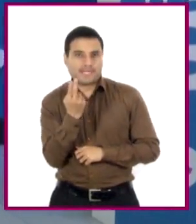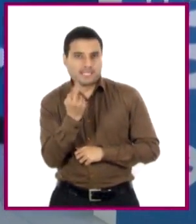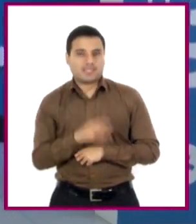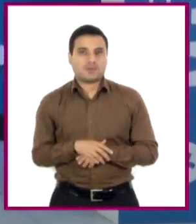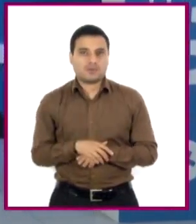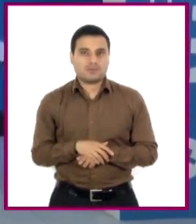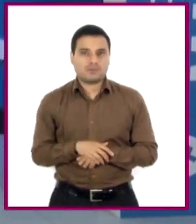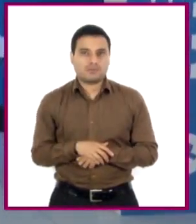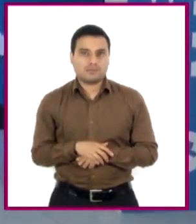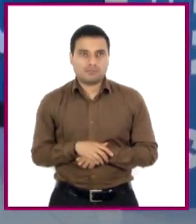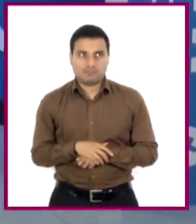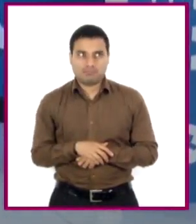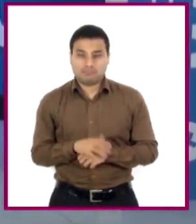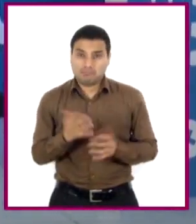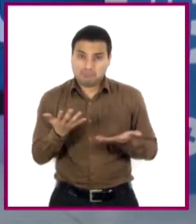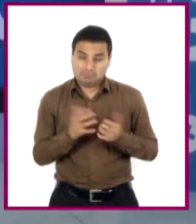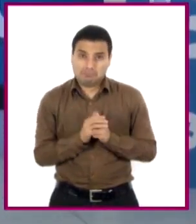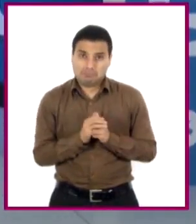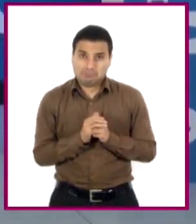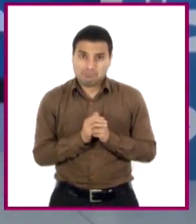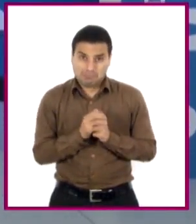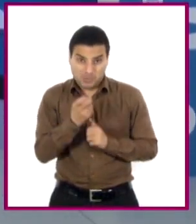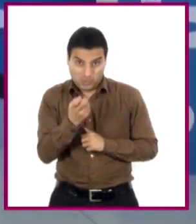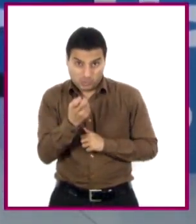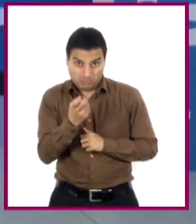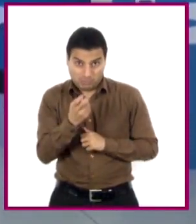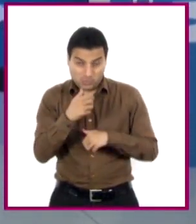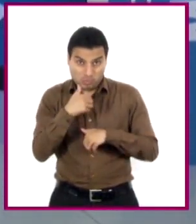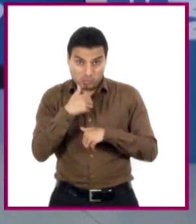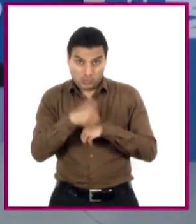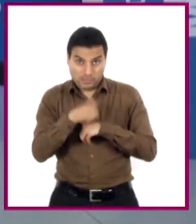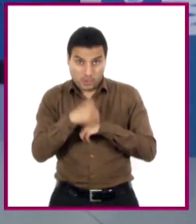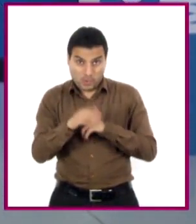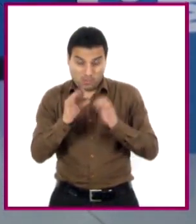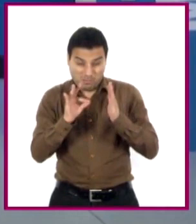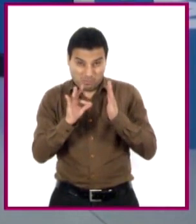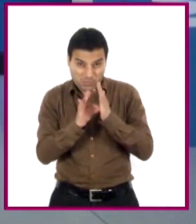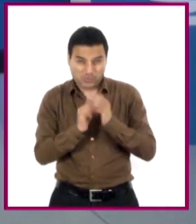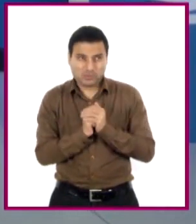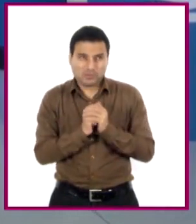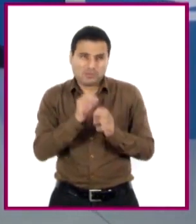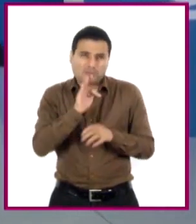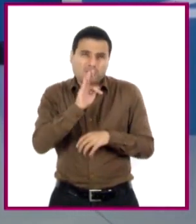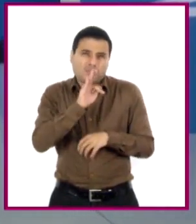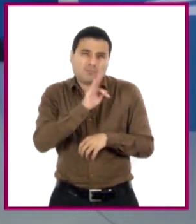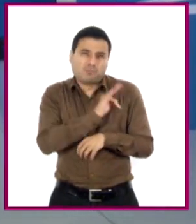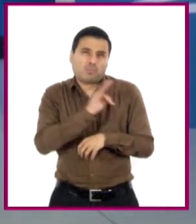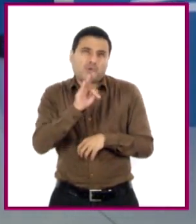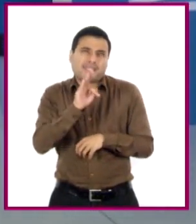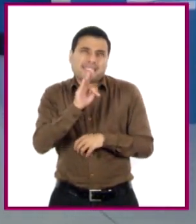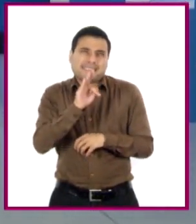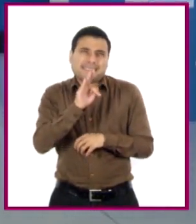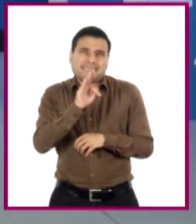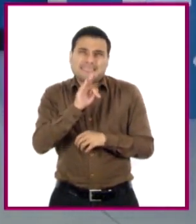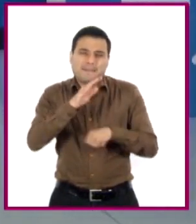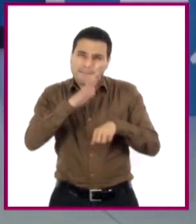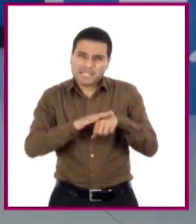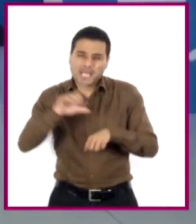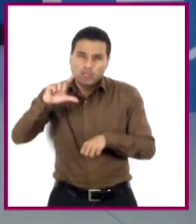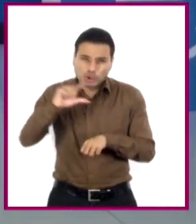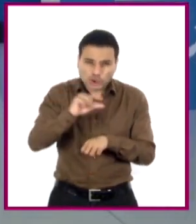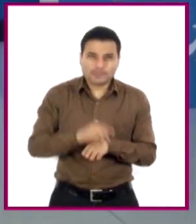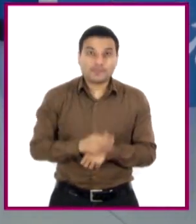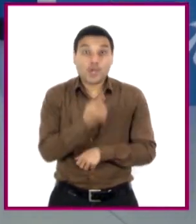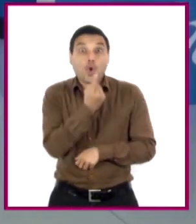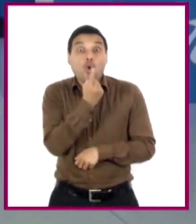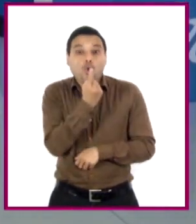centésimos, pero si lo vemos como un número decimal, podemos pensar en un número más cercano a la unidad como